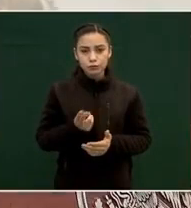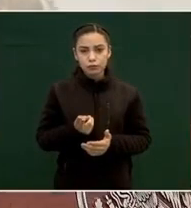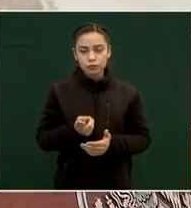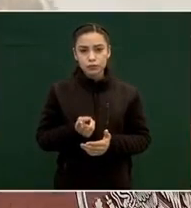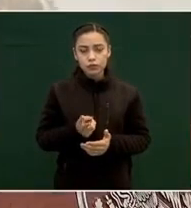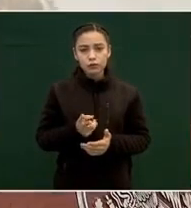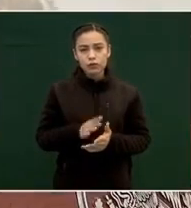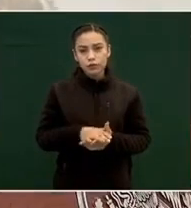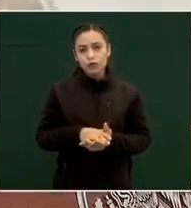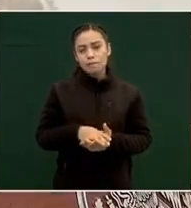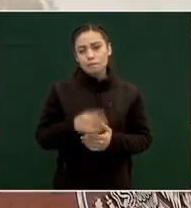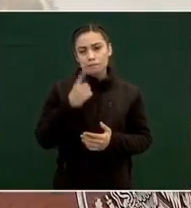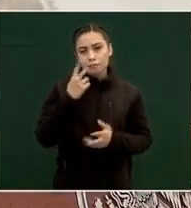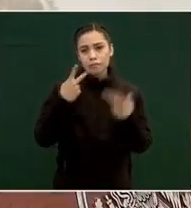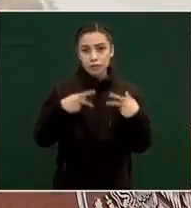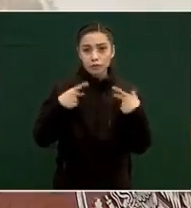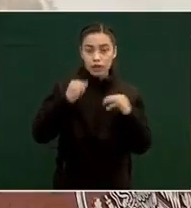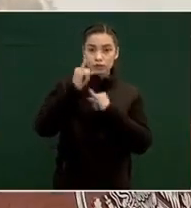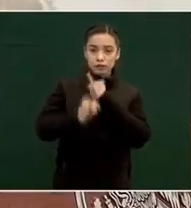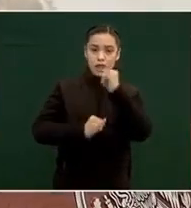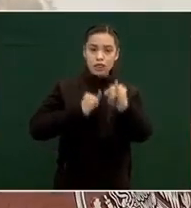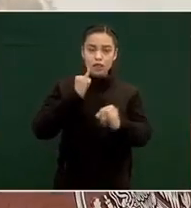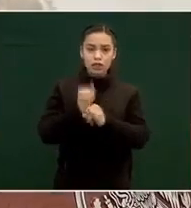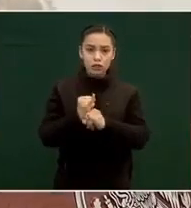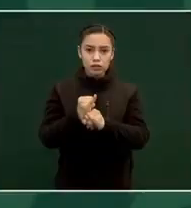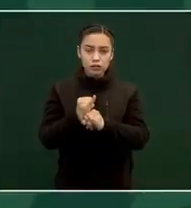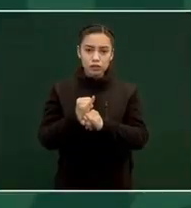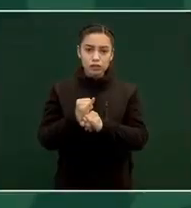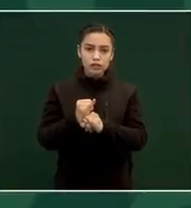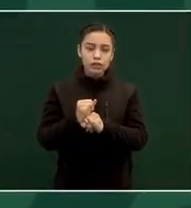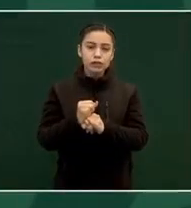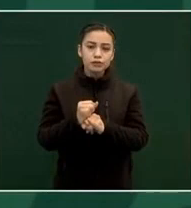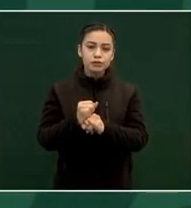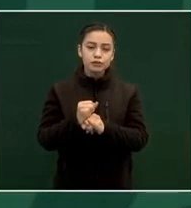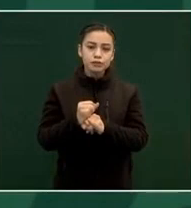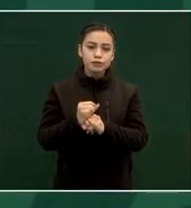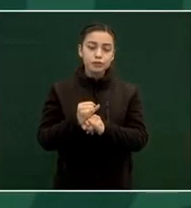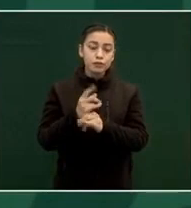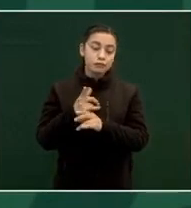Dicen los internacionalistas conservadores,